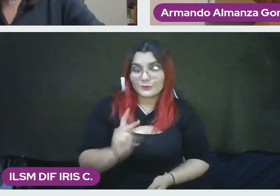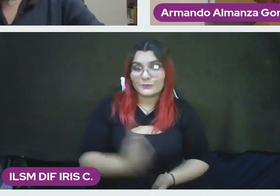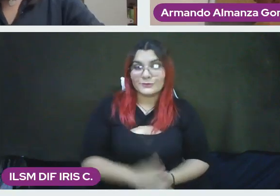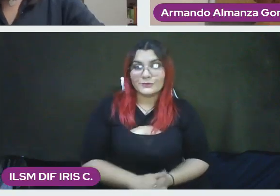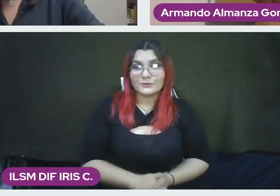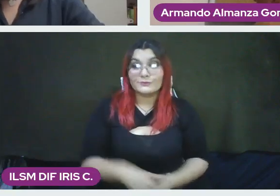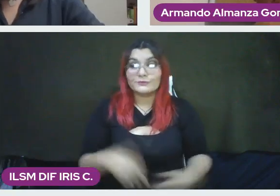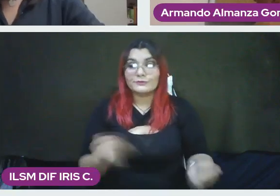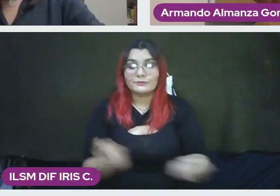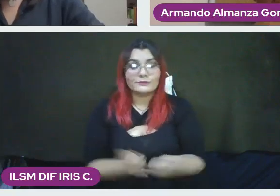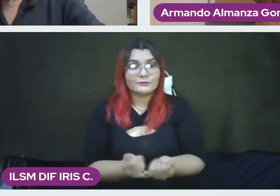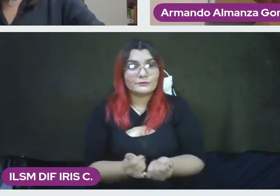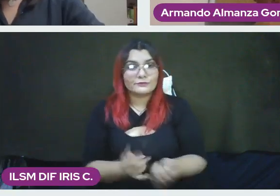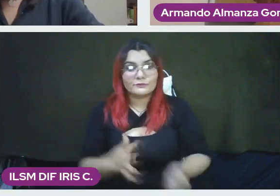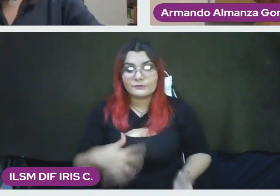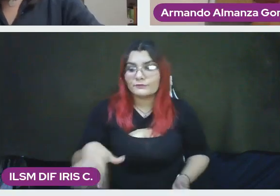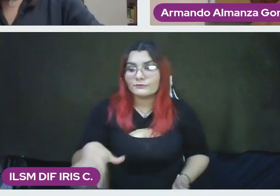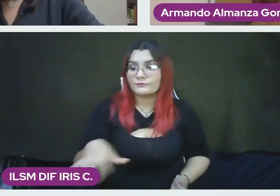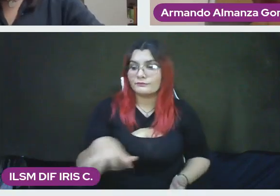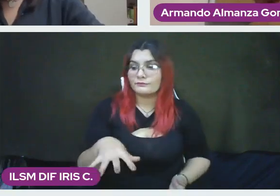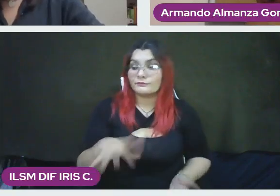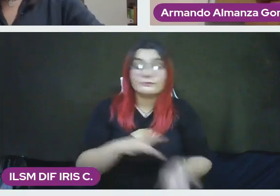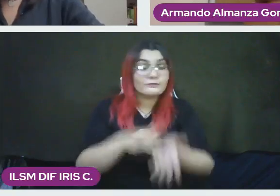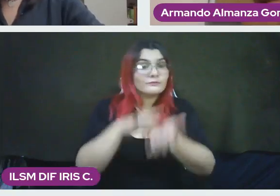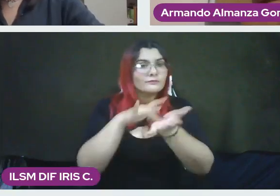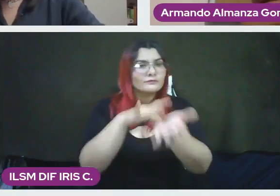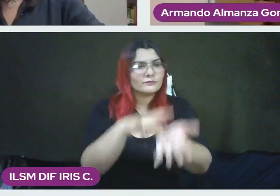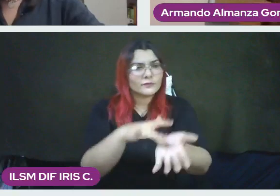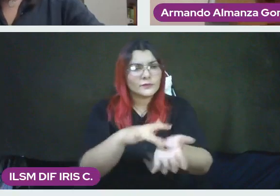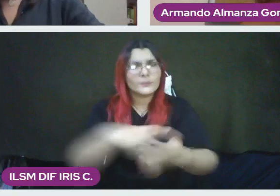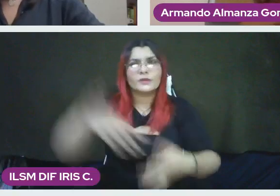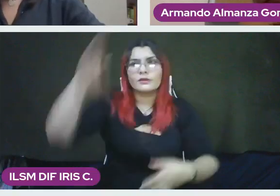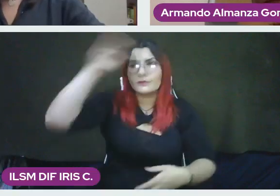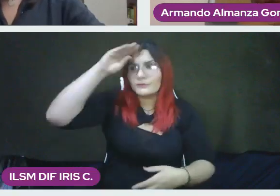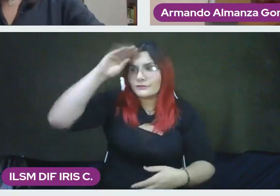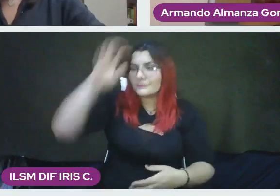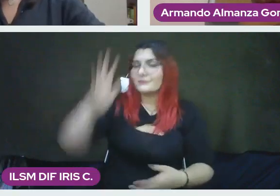practicar esta parte de la gratitud, ¿no? Reflexionar, agradecer,